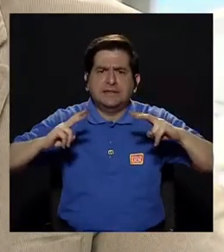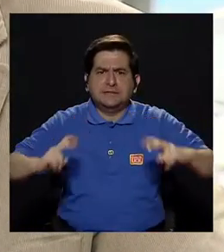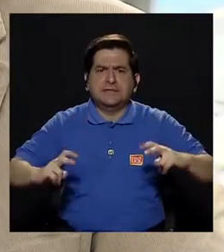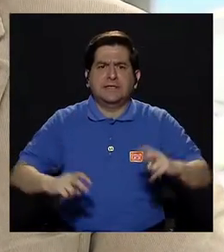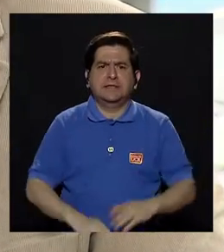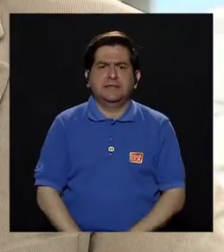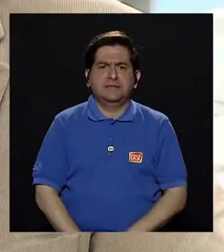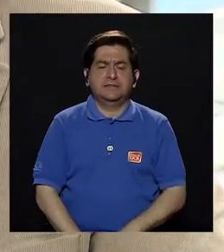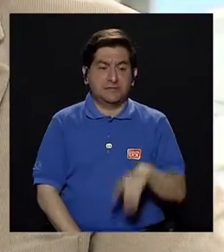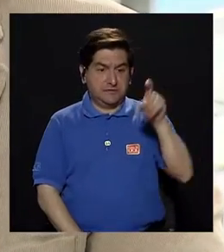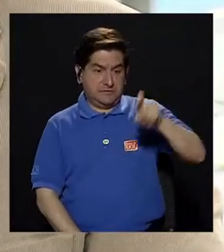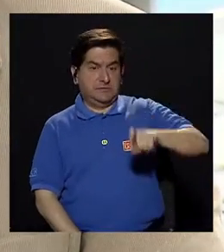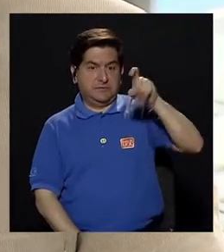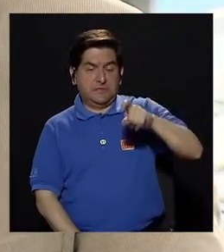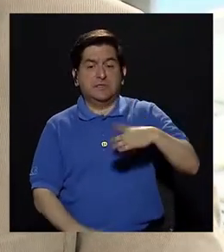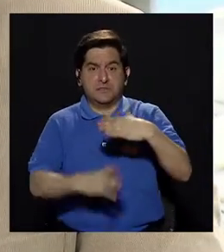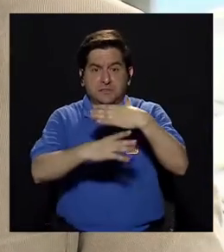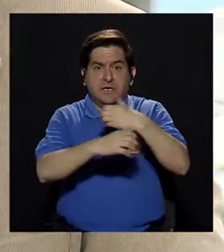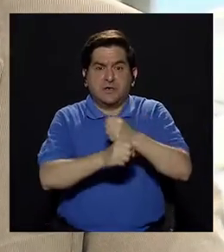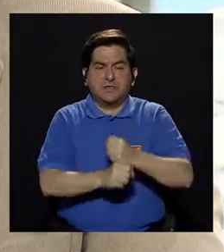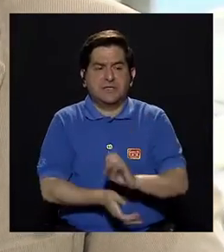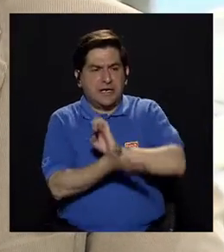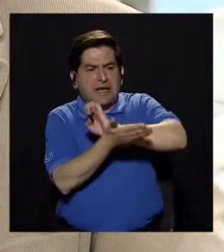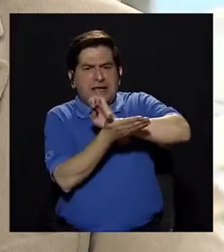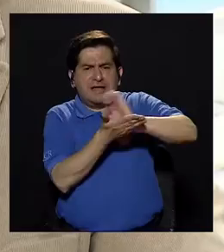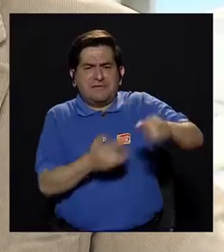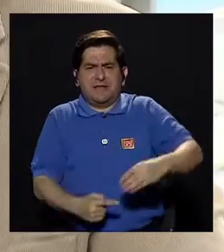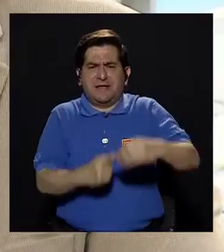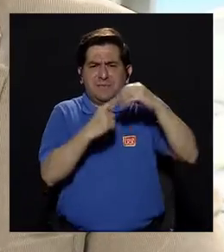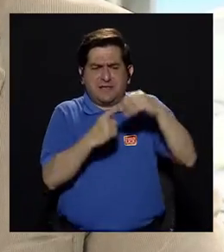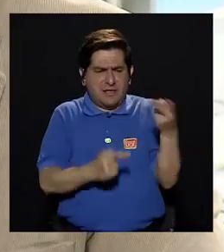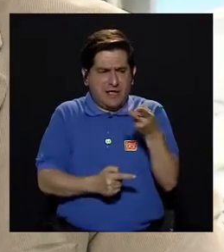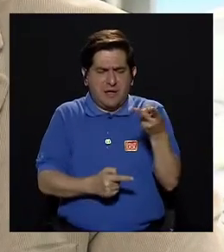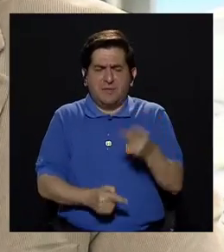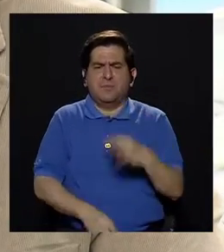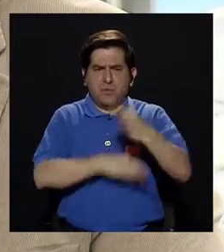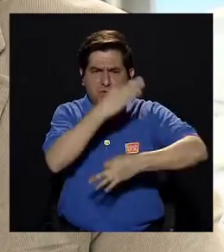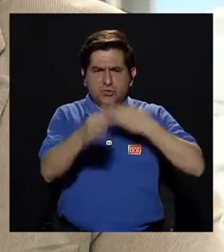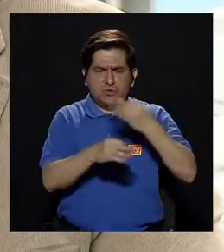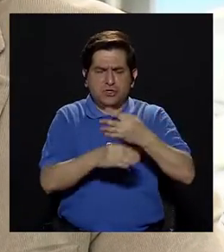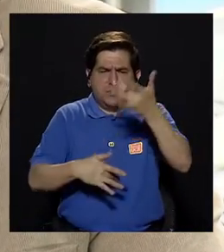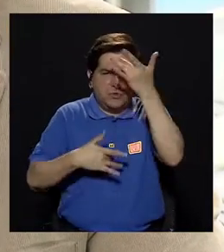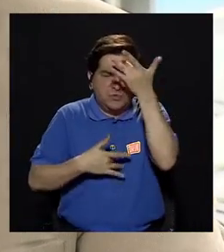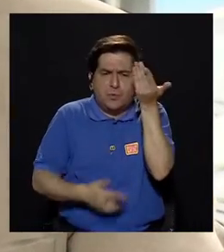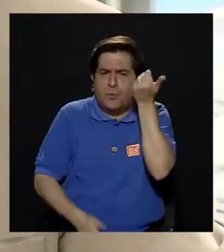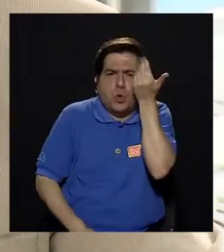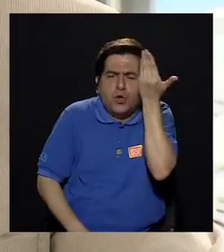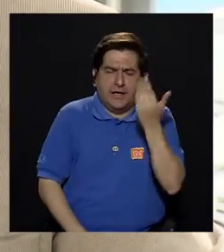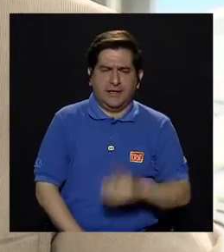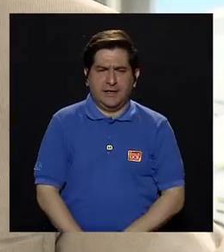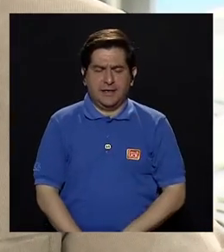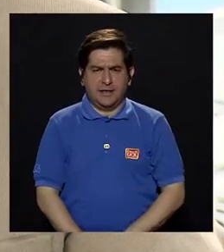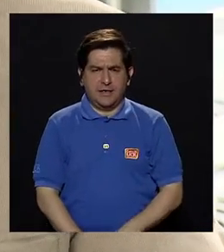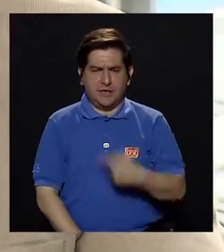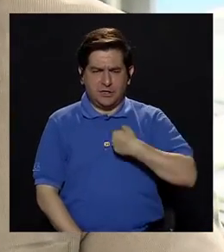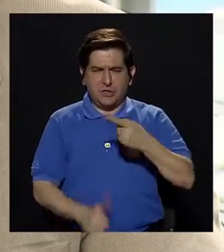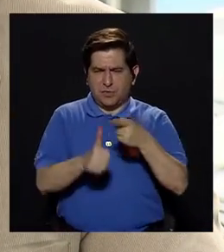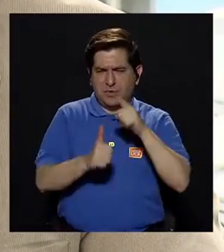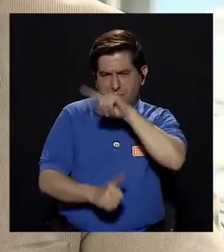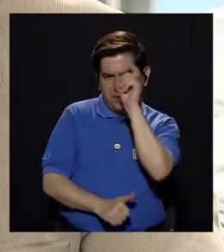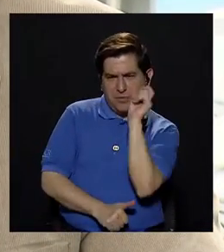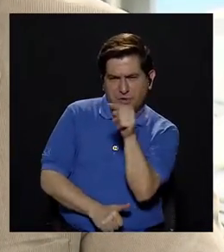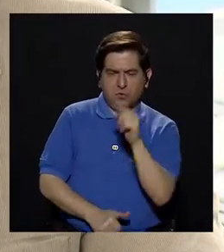que deberían realizarse para prevenir principalmente estos dos tipos de padecimientos. Y yo quería comenzar, doctora, con